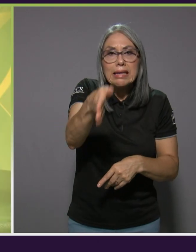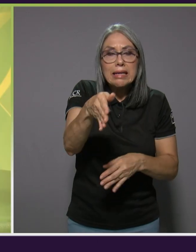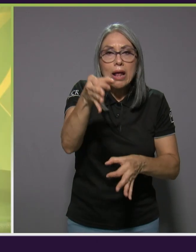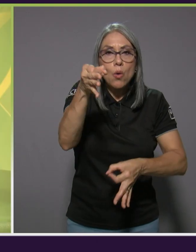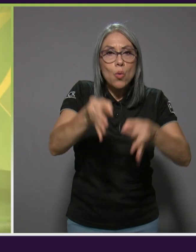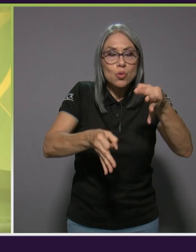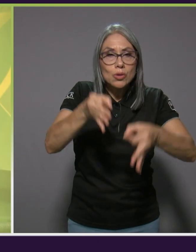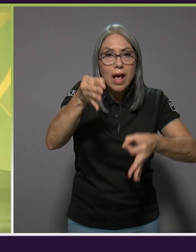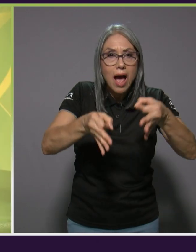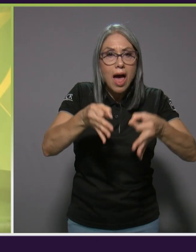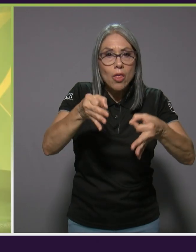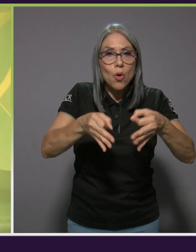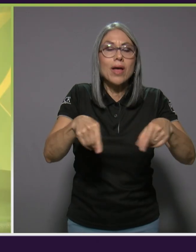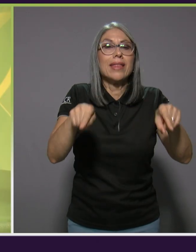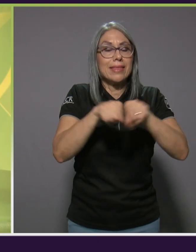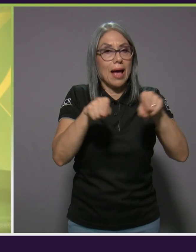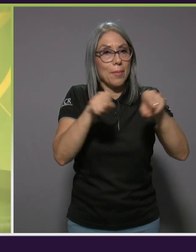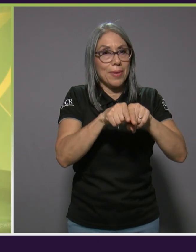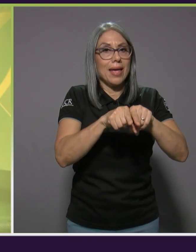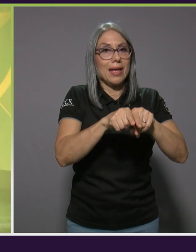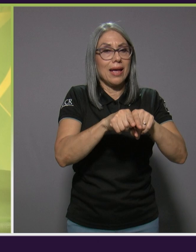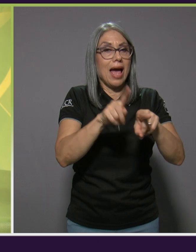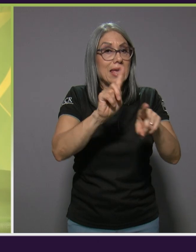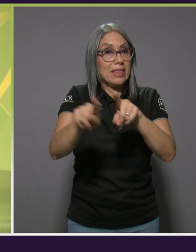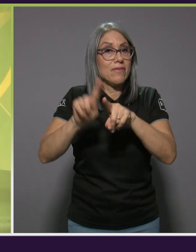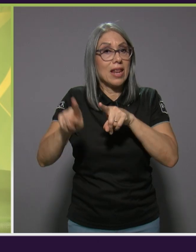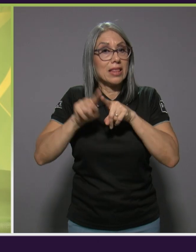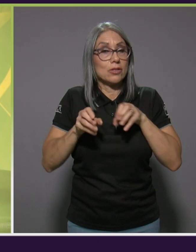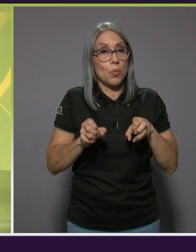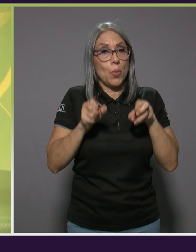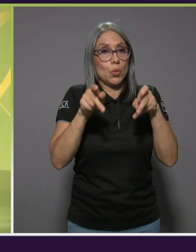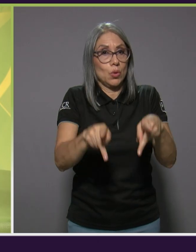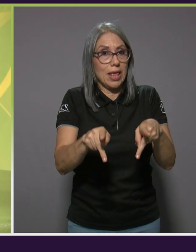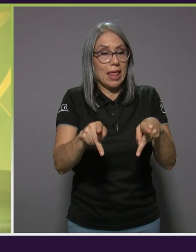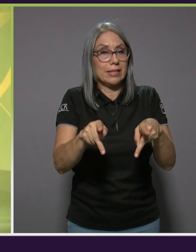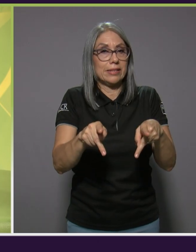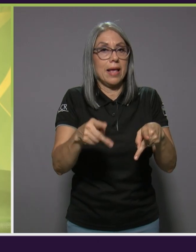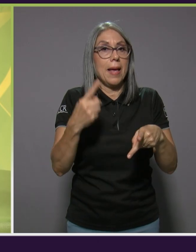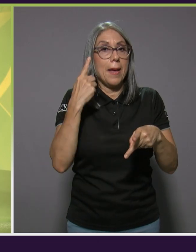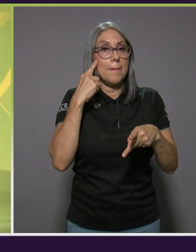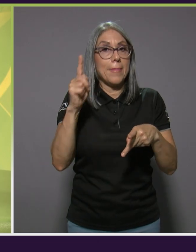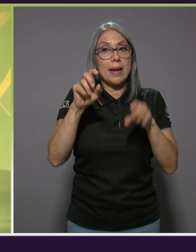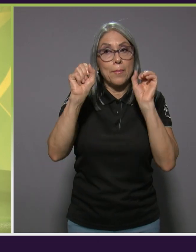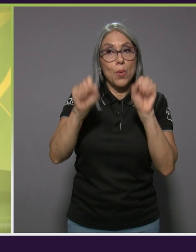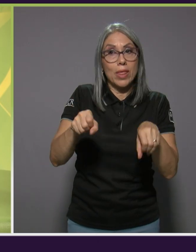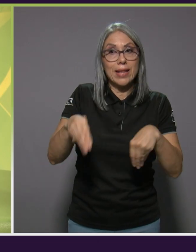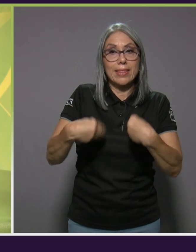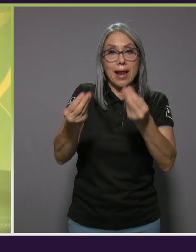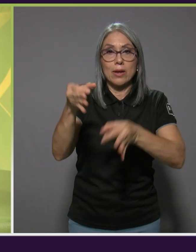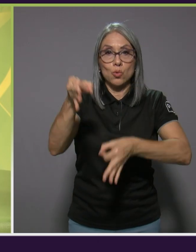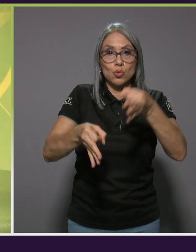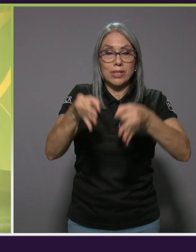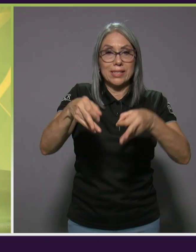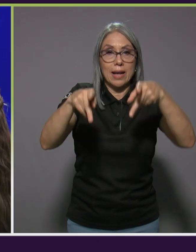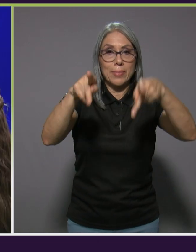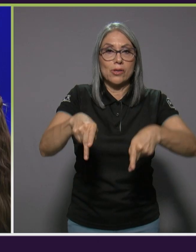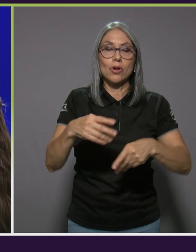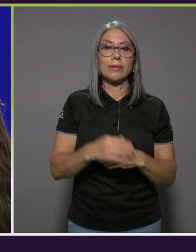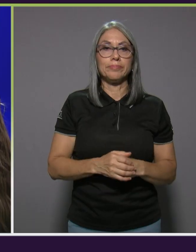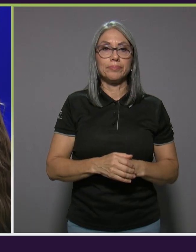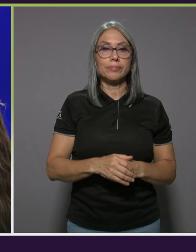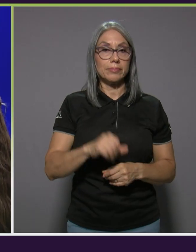juzgado, etcétera, hay una serie de posibilidades para acercar la justicia a esa persona. Claro, es